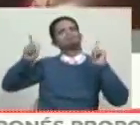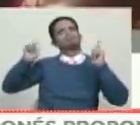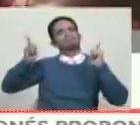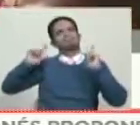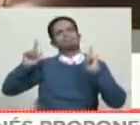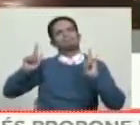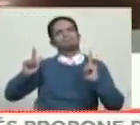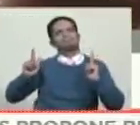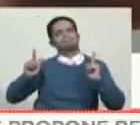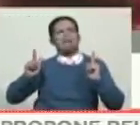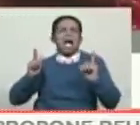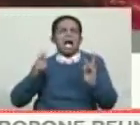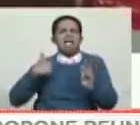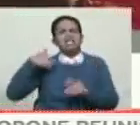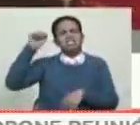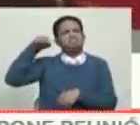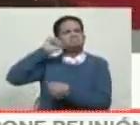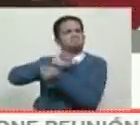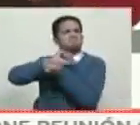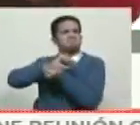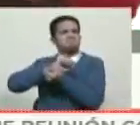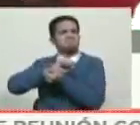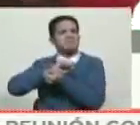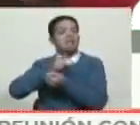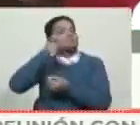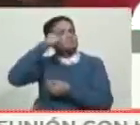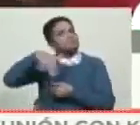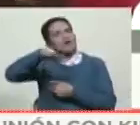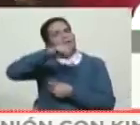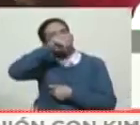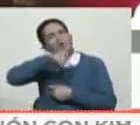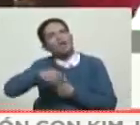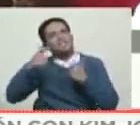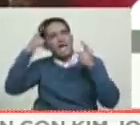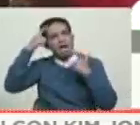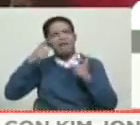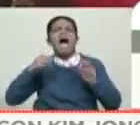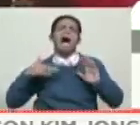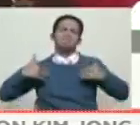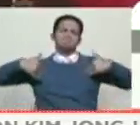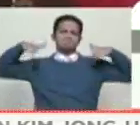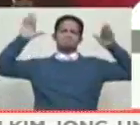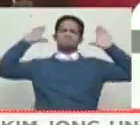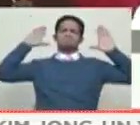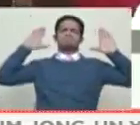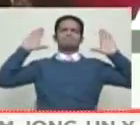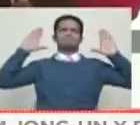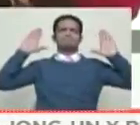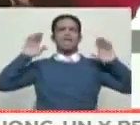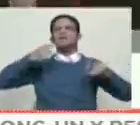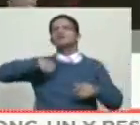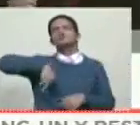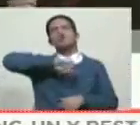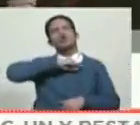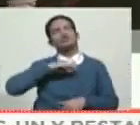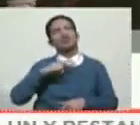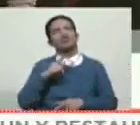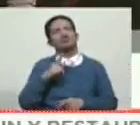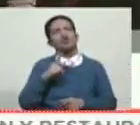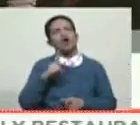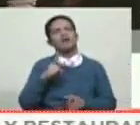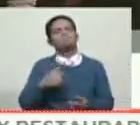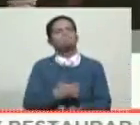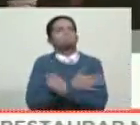el pueblo chavista va a levantar las manos y va a decir, fusílennos. Y nosotros nos vamos a quedar con los